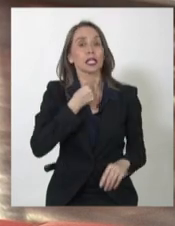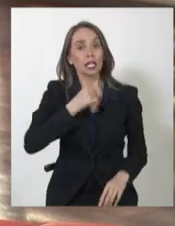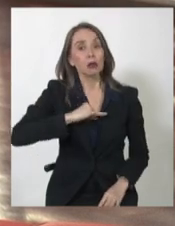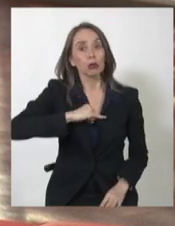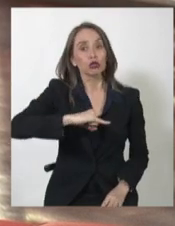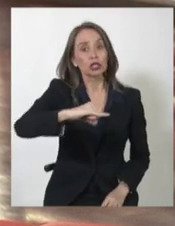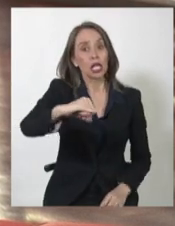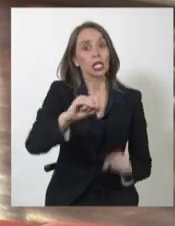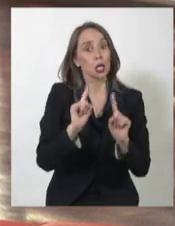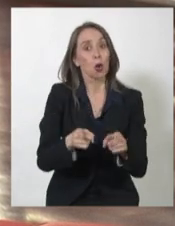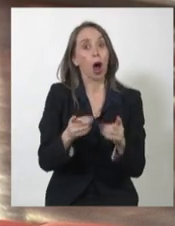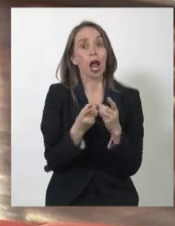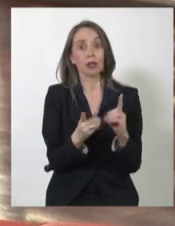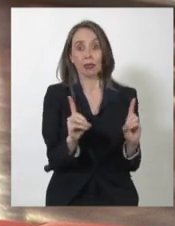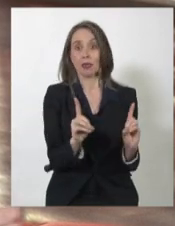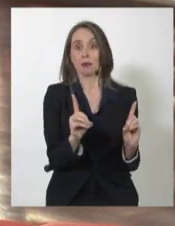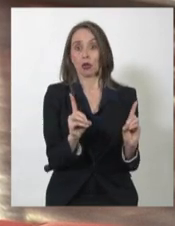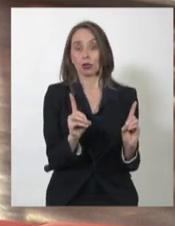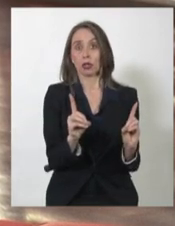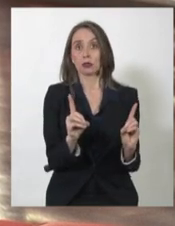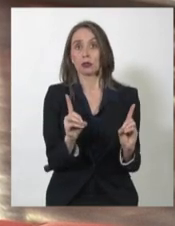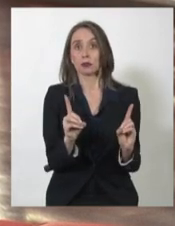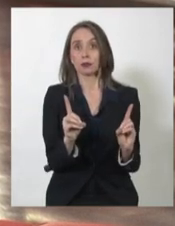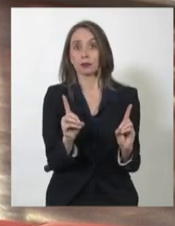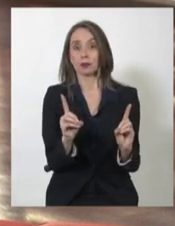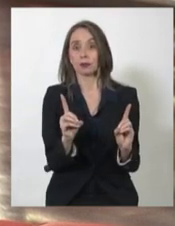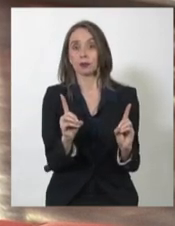seguir, creo, aunque